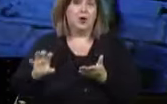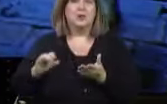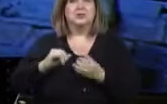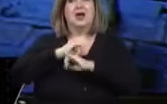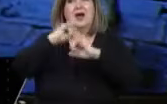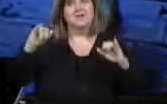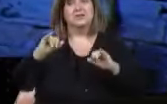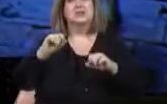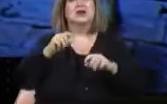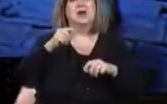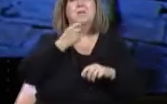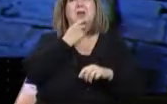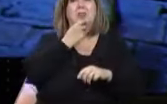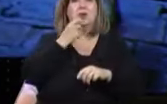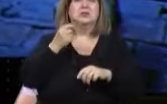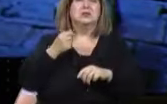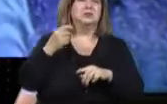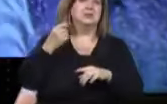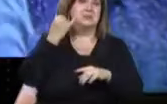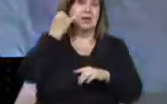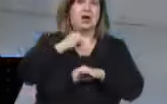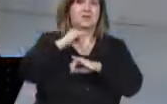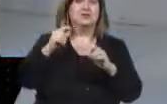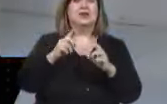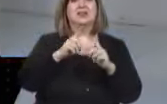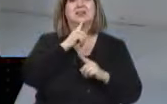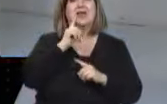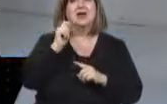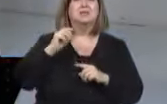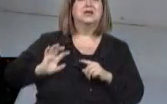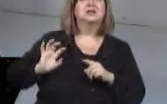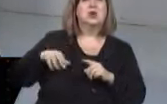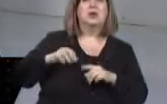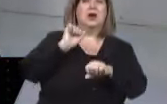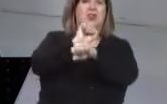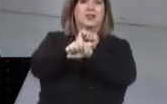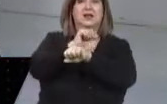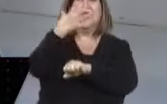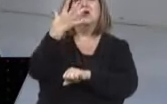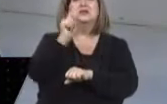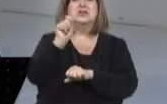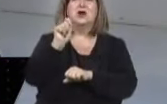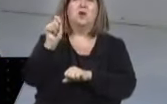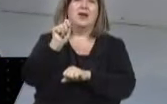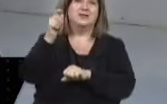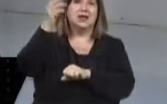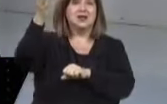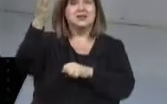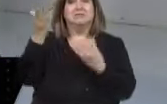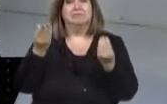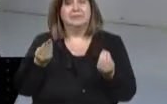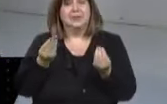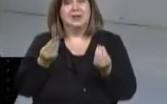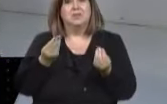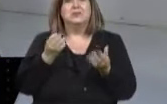preso, incomunicado desde hace 5 meses. Tremenda historia. Bueno, y la también seguiremos. Para hacer un poco más de presión en lo que es la gestión diplomática que está haciendo